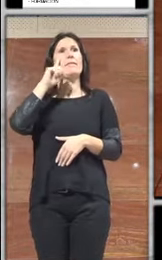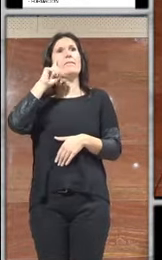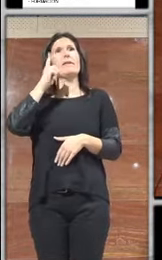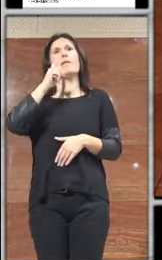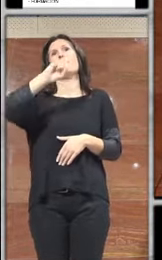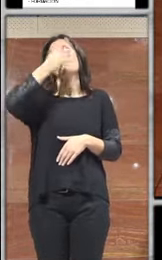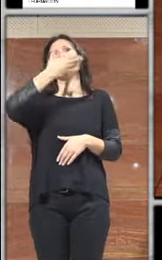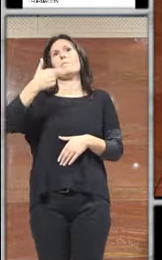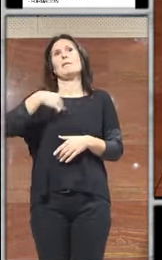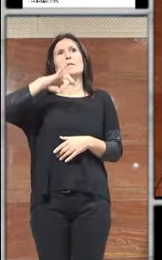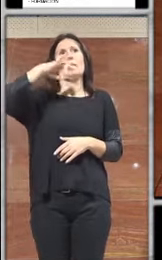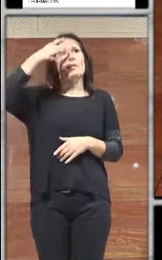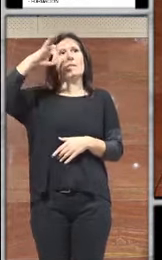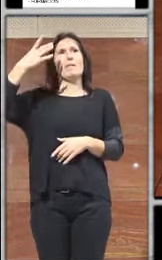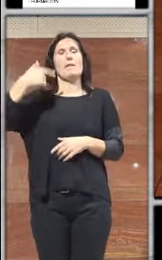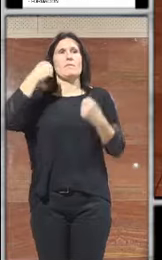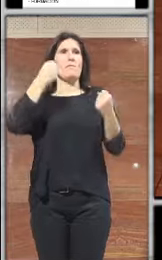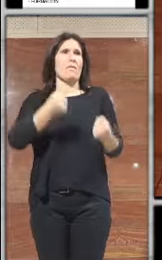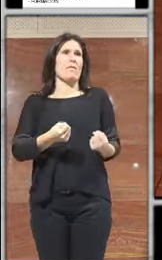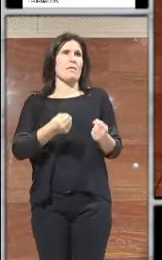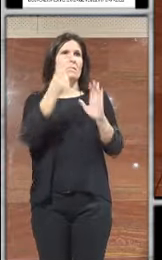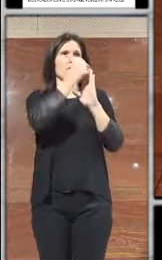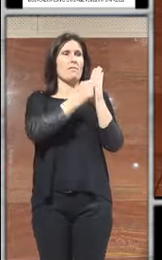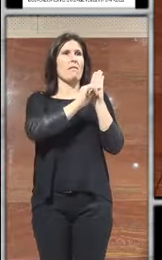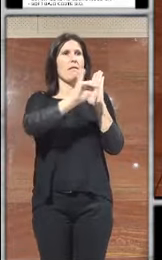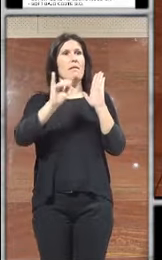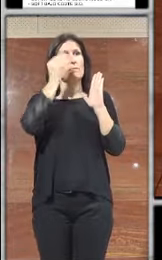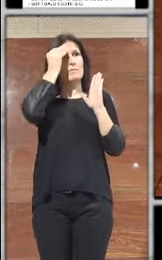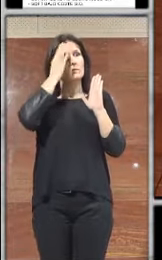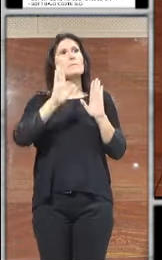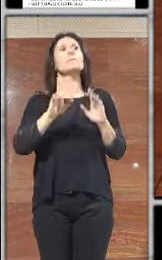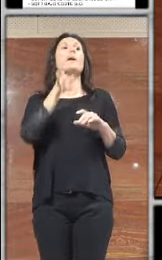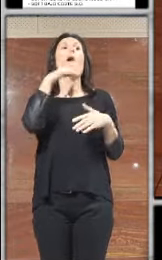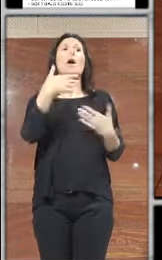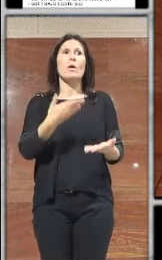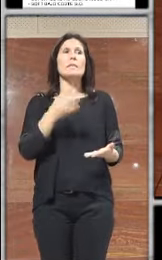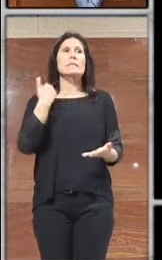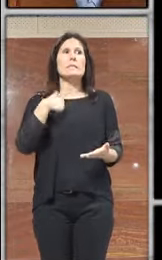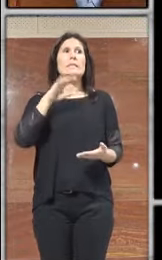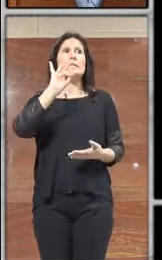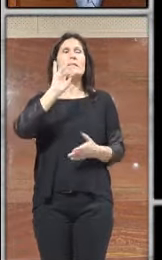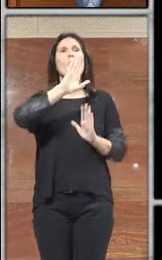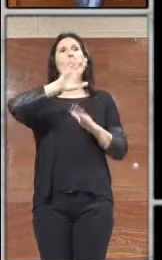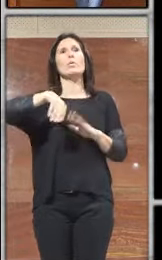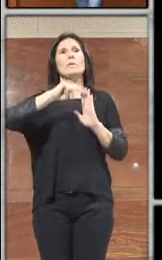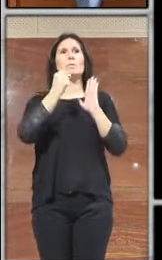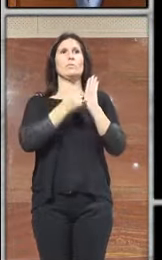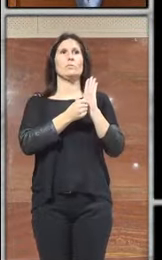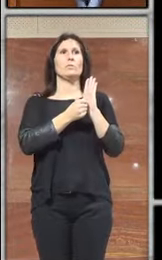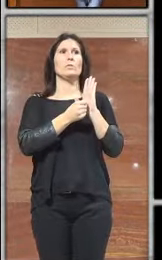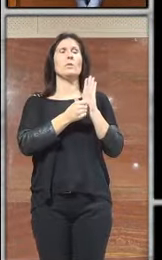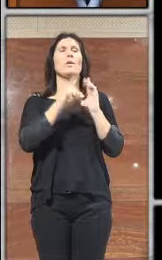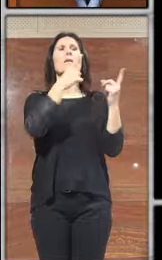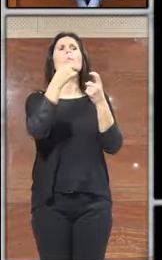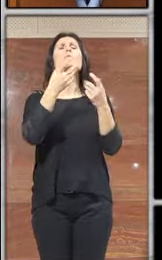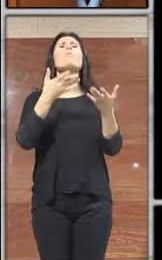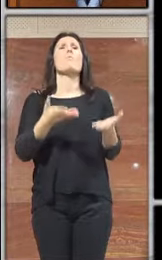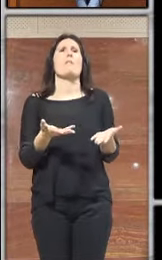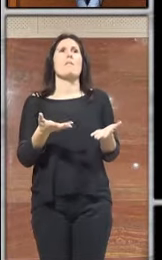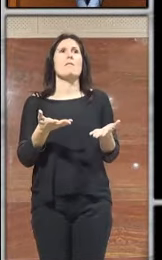las ideas, fuerza. Bueno, pues vamos ahora sí al último punto. ¿Qué necesitamos?